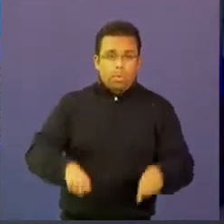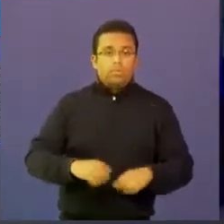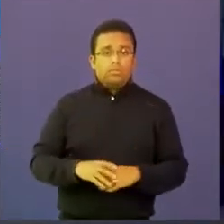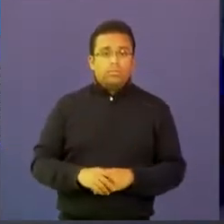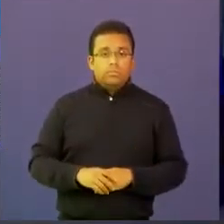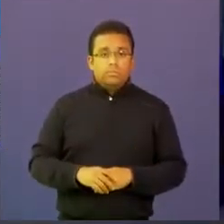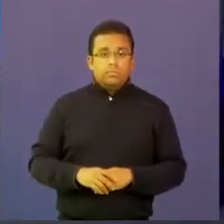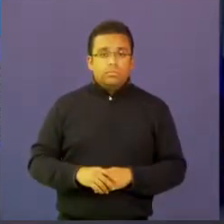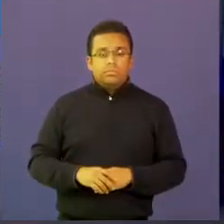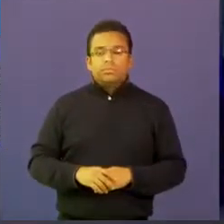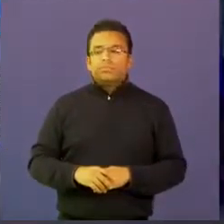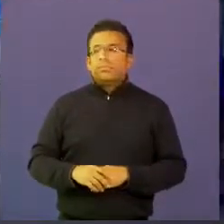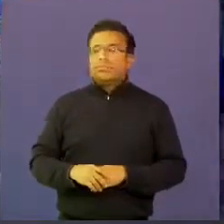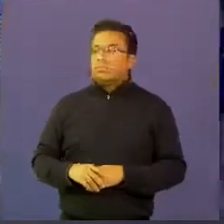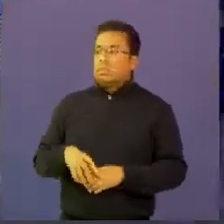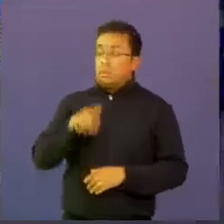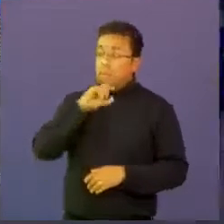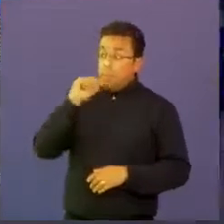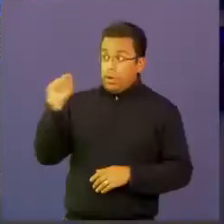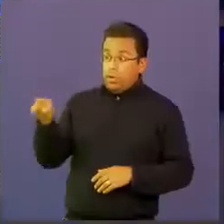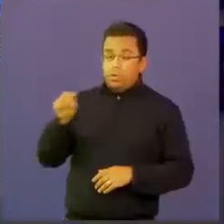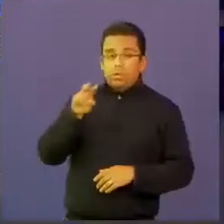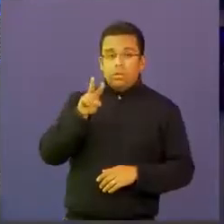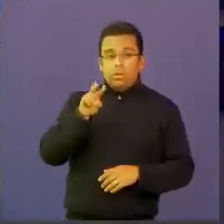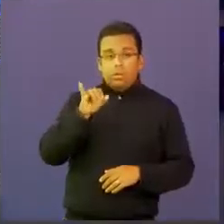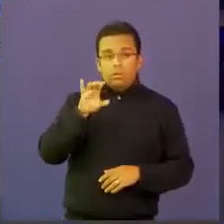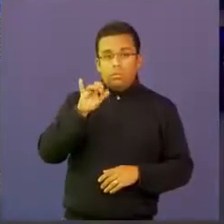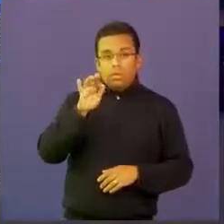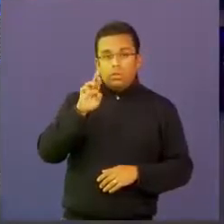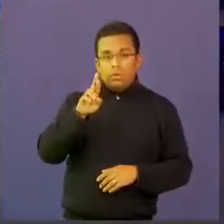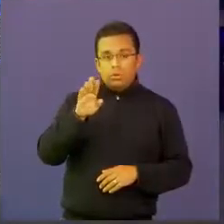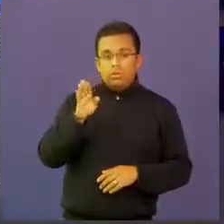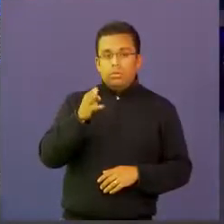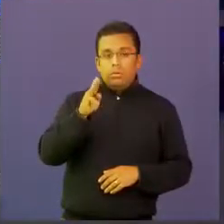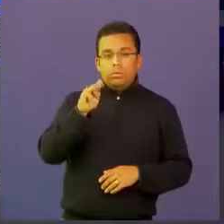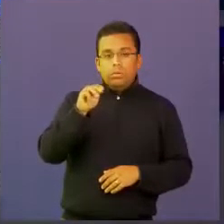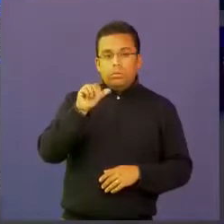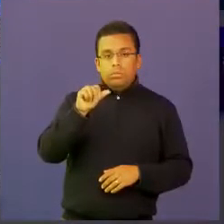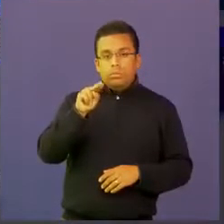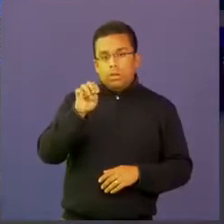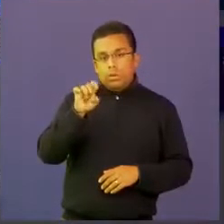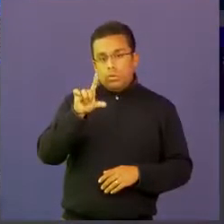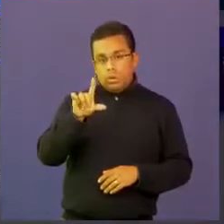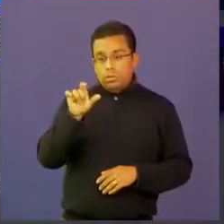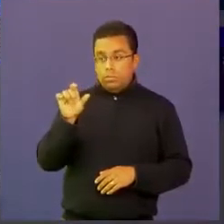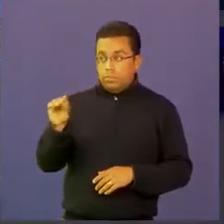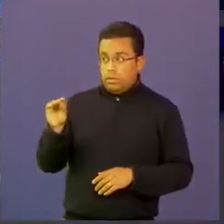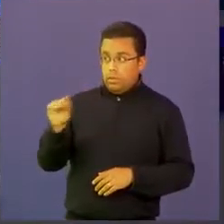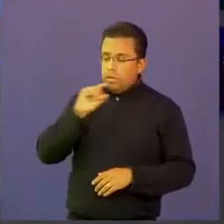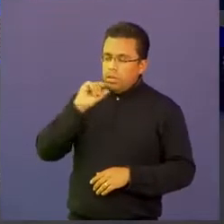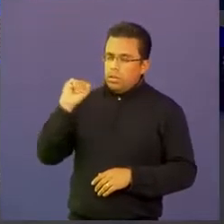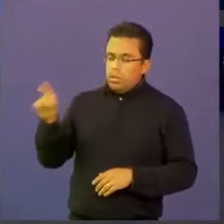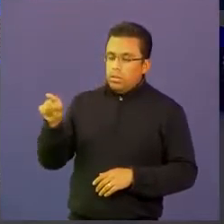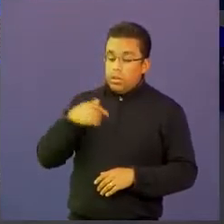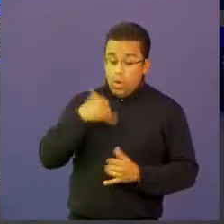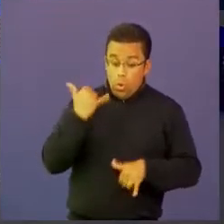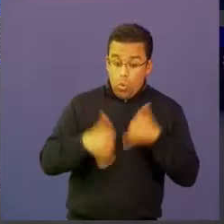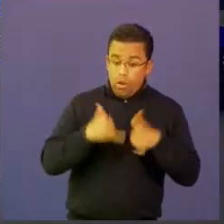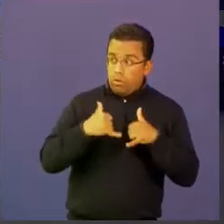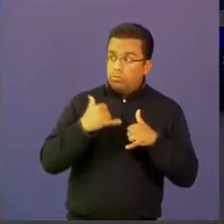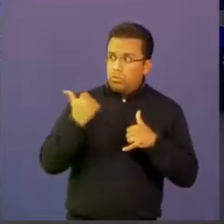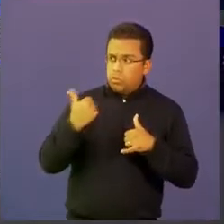Víctor Manuel nos pregunta el juego es muy importante para la comprensión y estimulación del cerebro